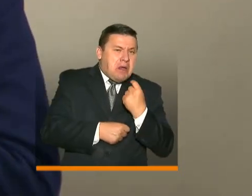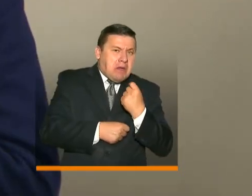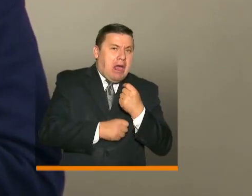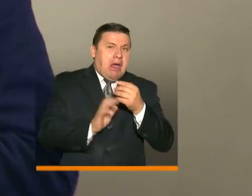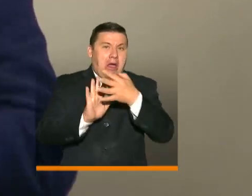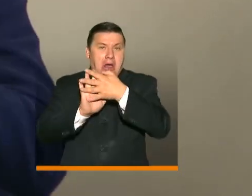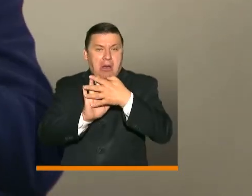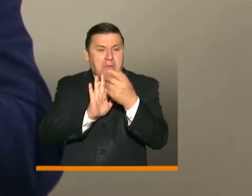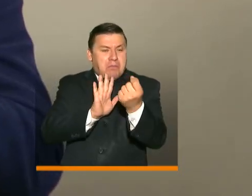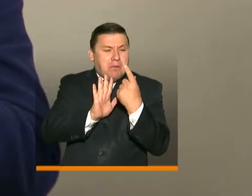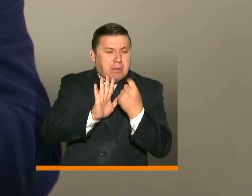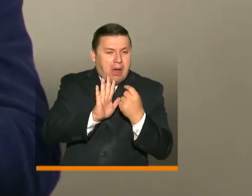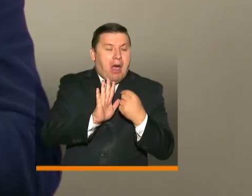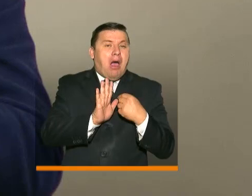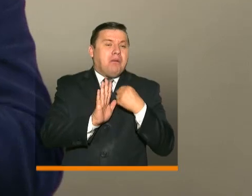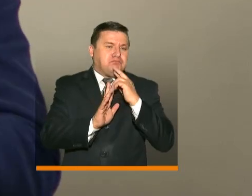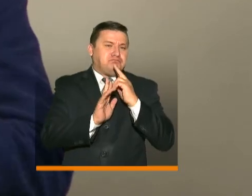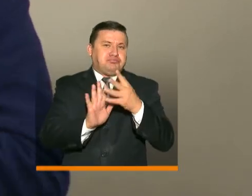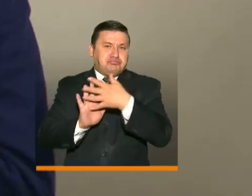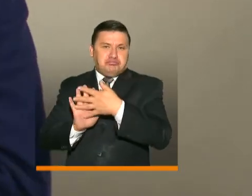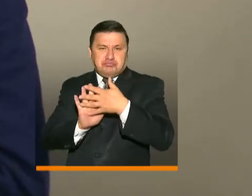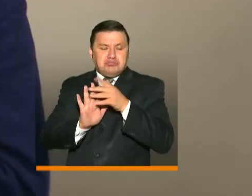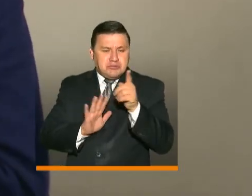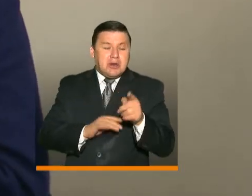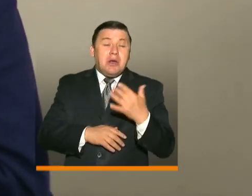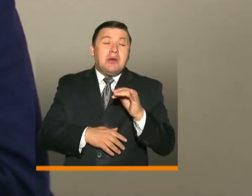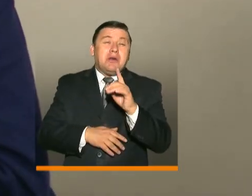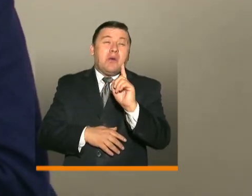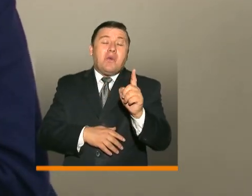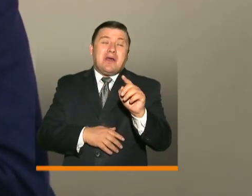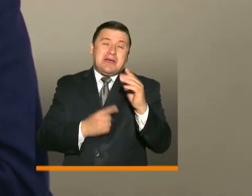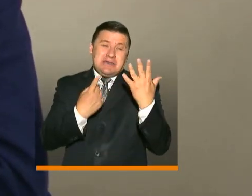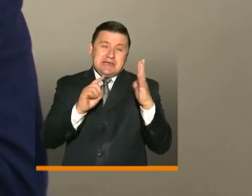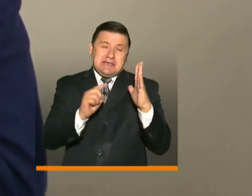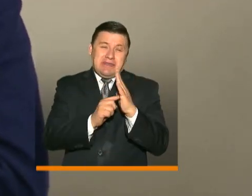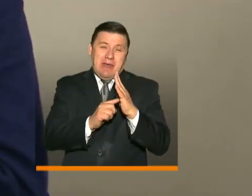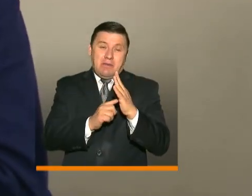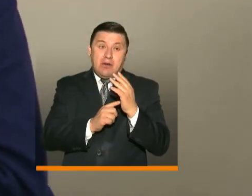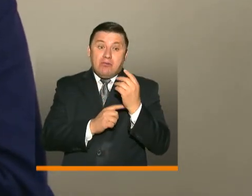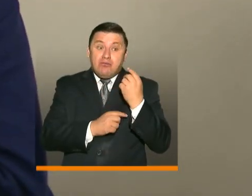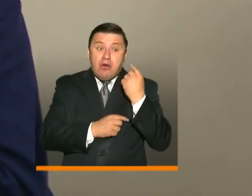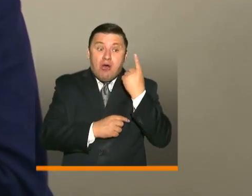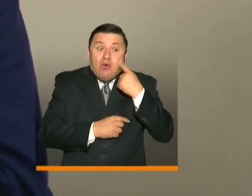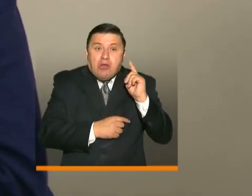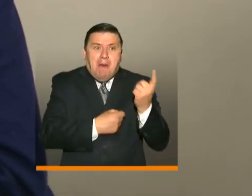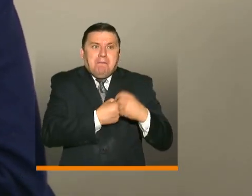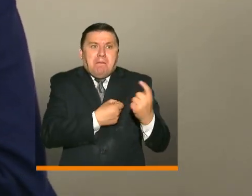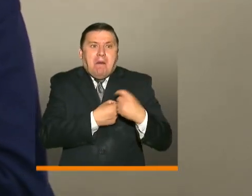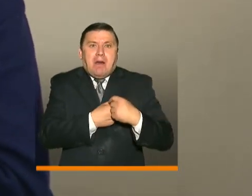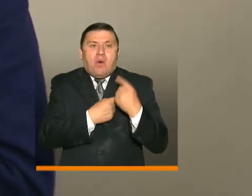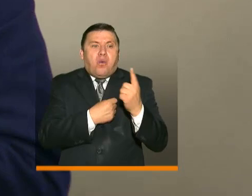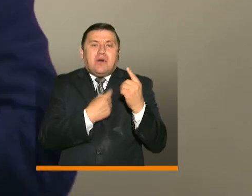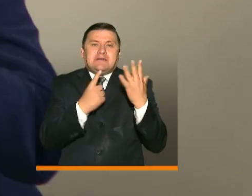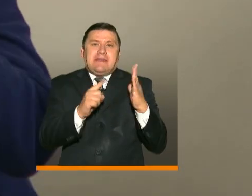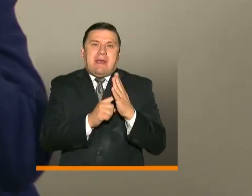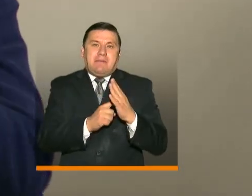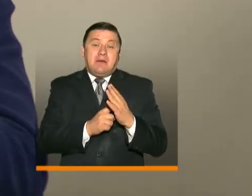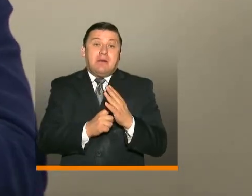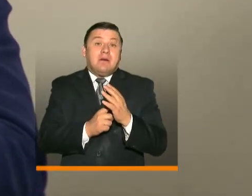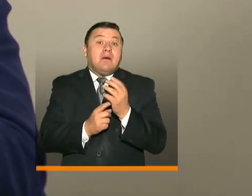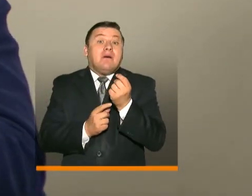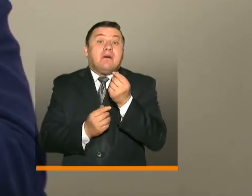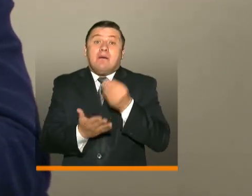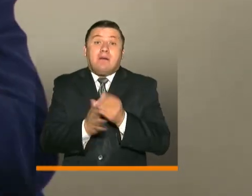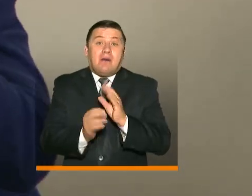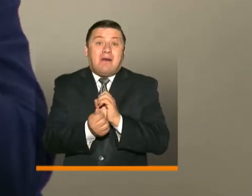pueden aplicar. Solo quiero decir que en dos días tenemos más de 60.000 registros de colombianos que quieren aplicar estos programas. Es